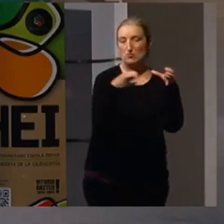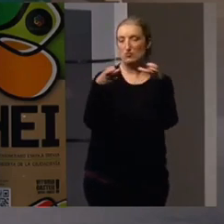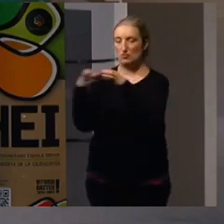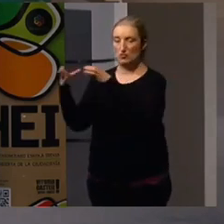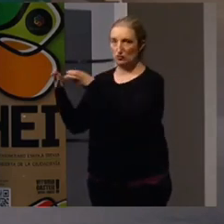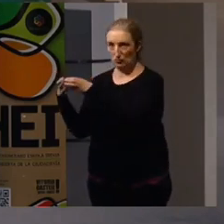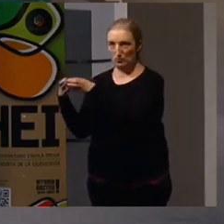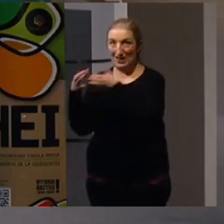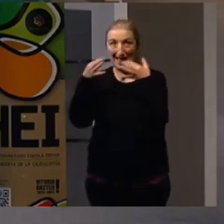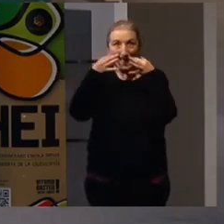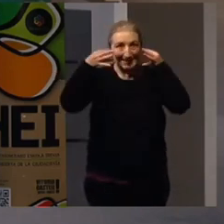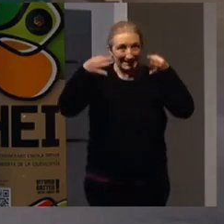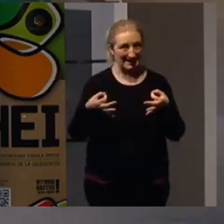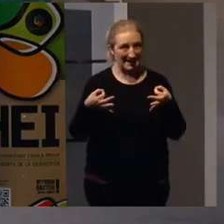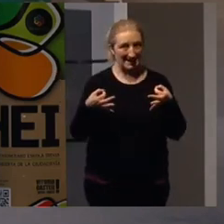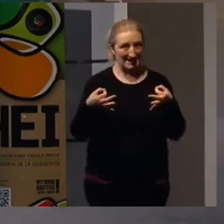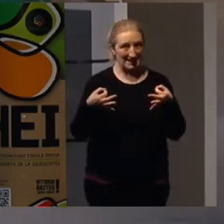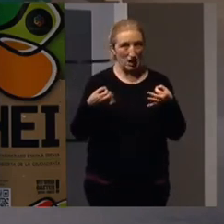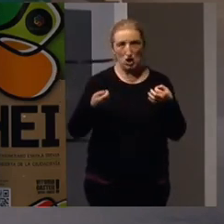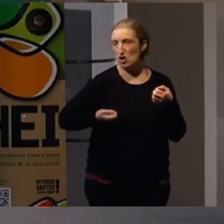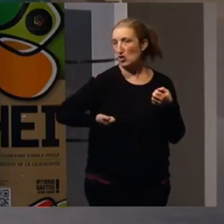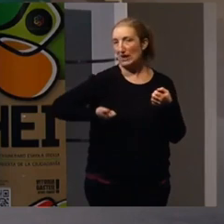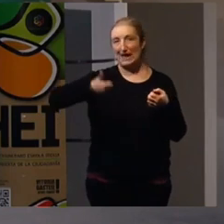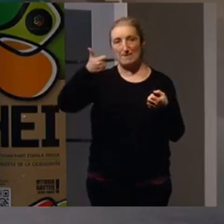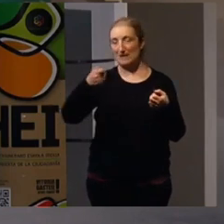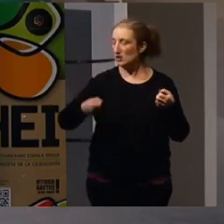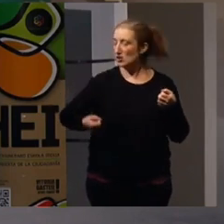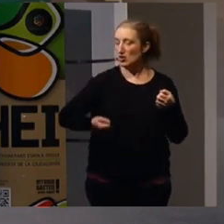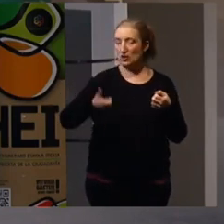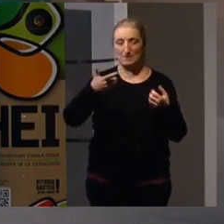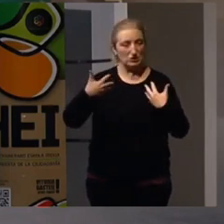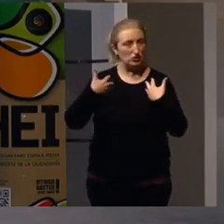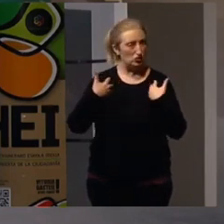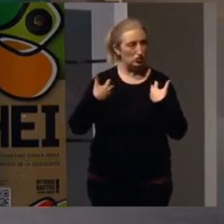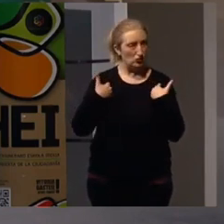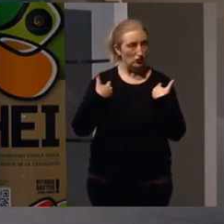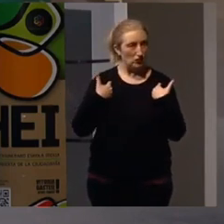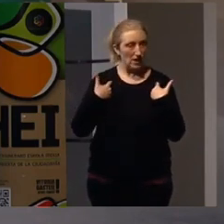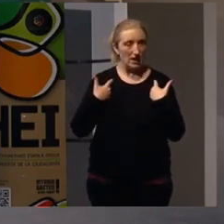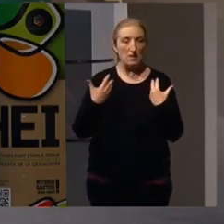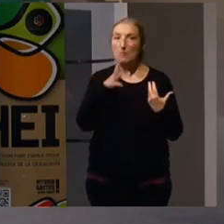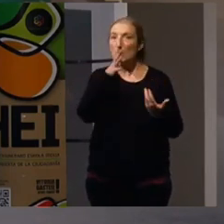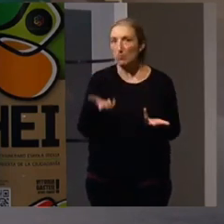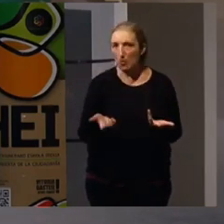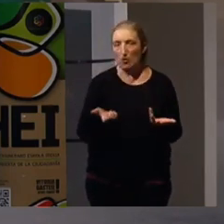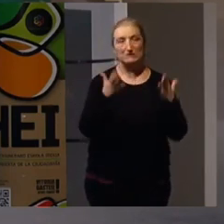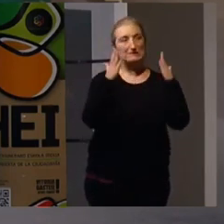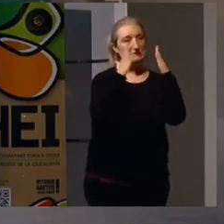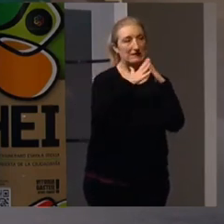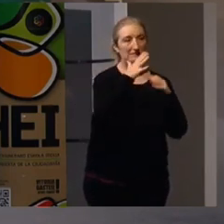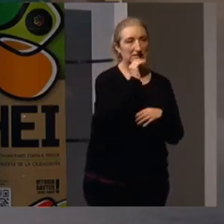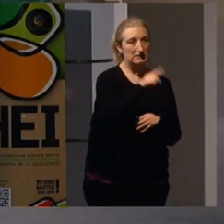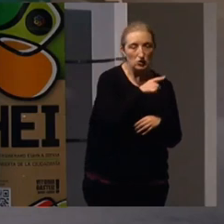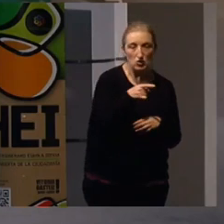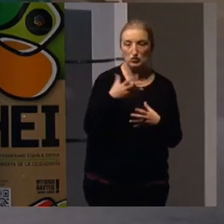gente, en realidad lo que más le atraviesa su sufrimiento tiene que ver con las condiciones de vida, con si tienen una casa o no, con si